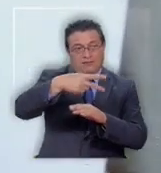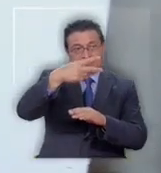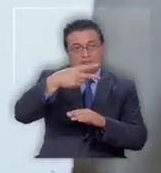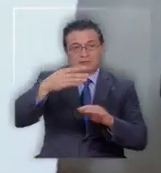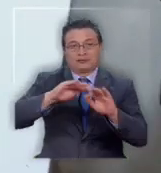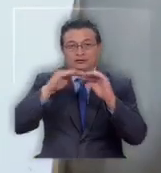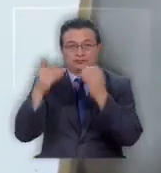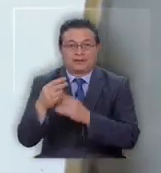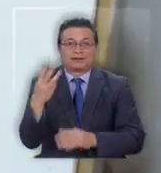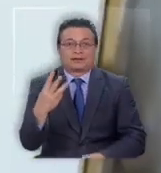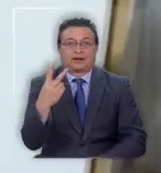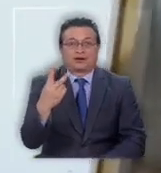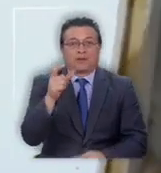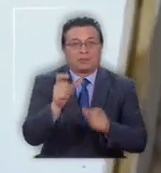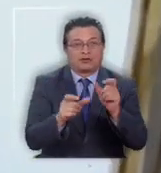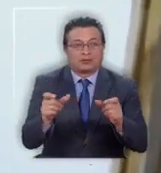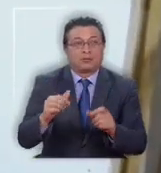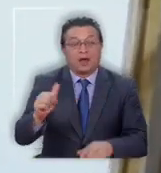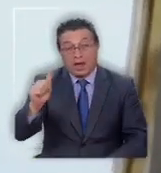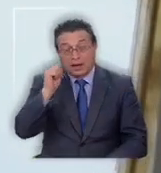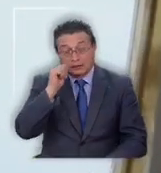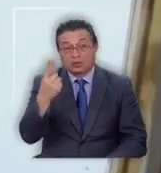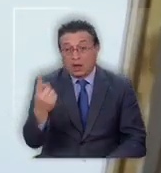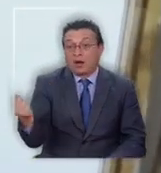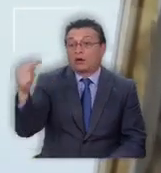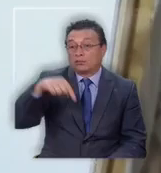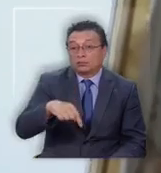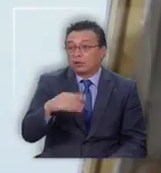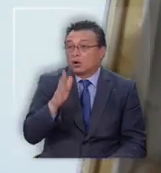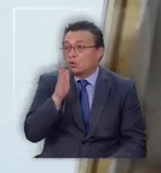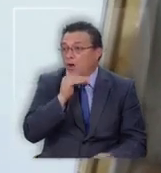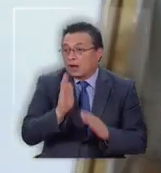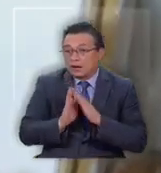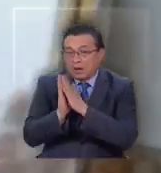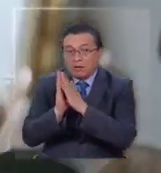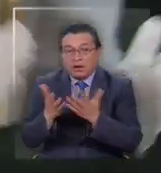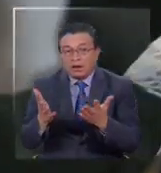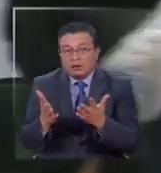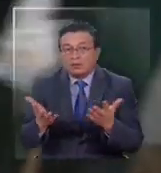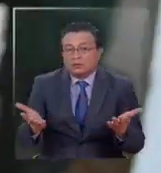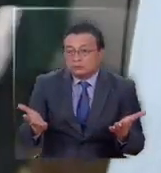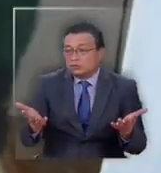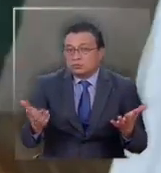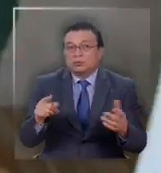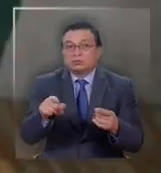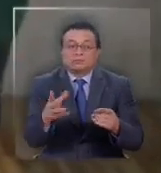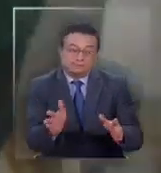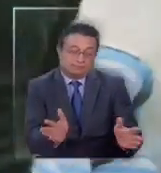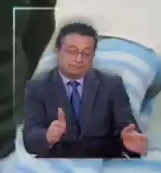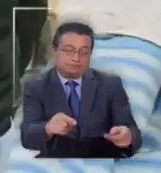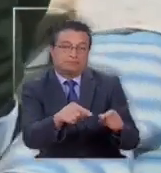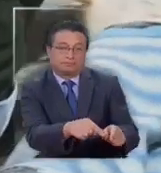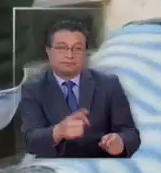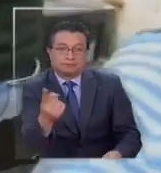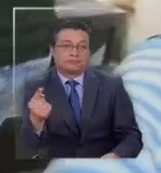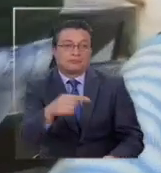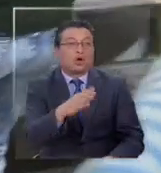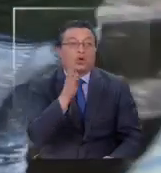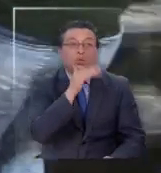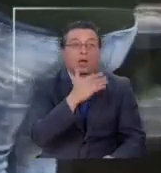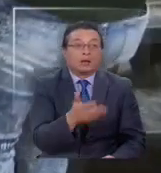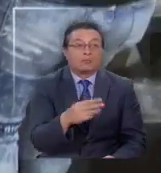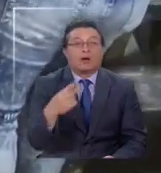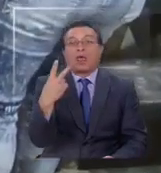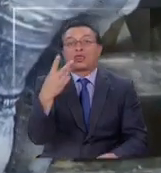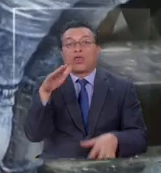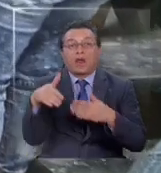hacen 32 personas, pero ayer, por ejemplo, nos llegó una persona y no teníamos cama y tuvimos que hacerle un espacio ahí entre la escalera y el baño, poder ponerle un colchón porque eran las 2